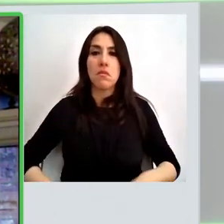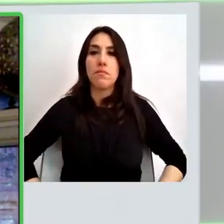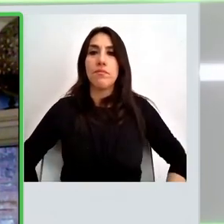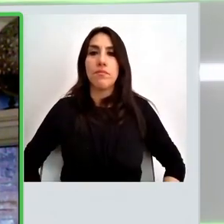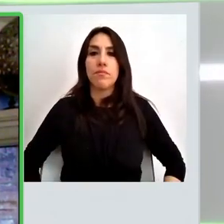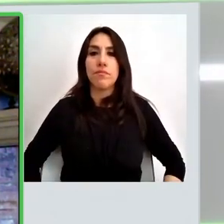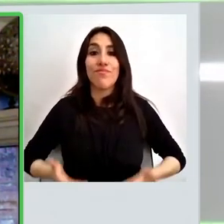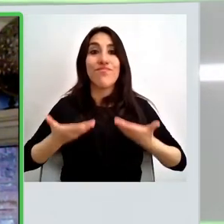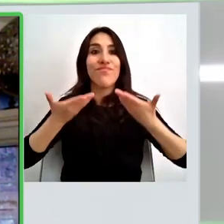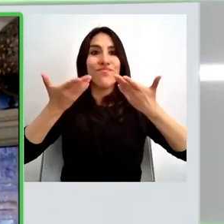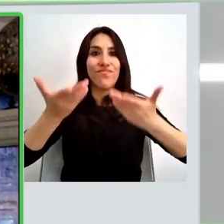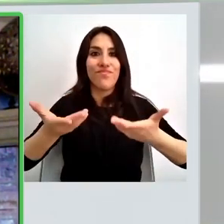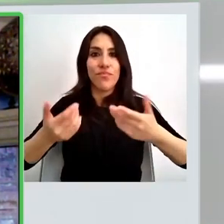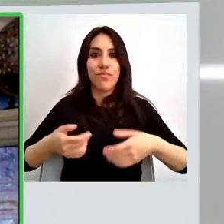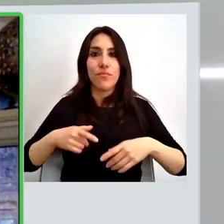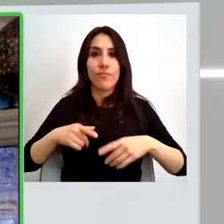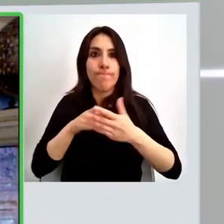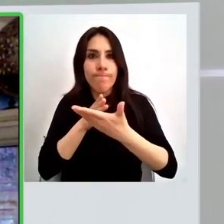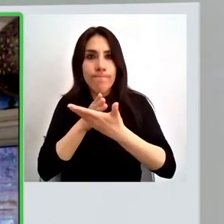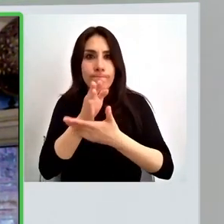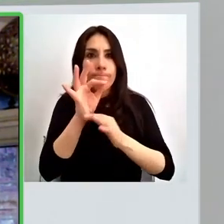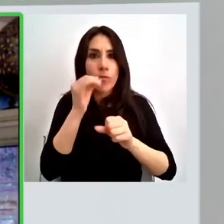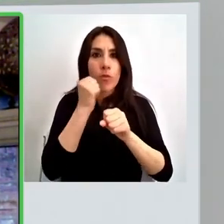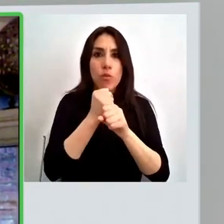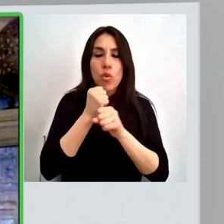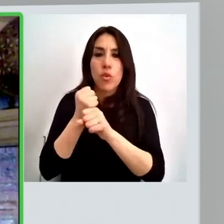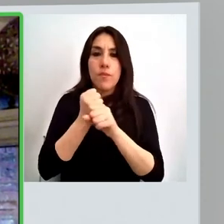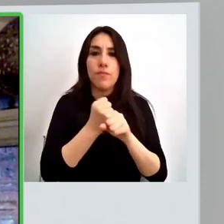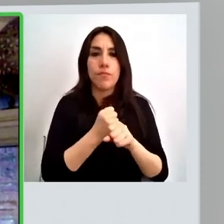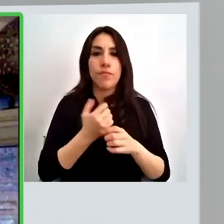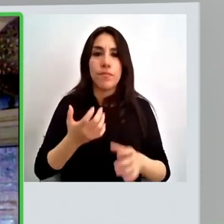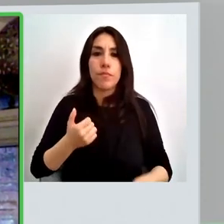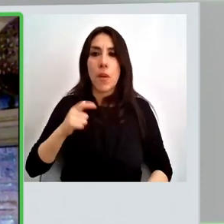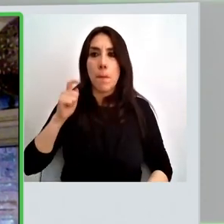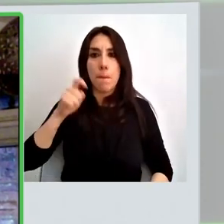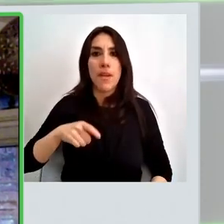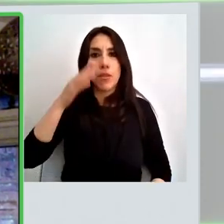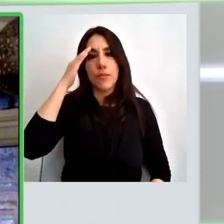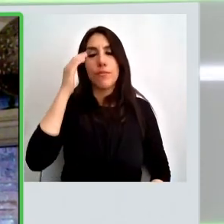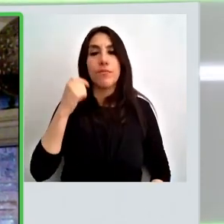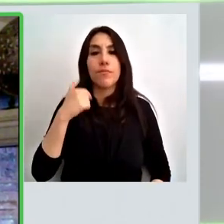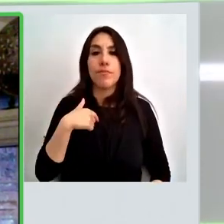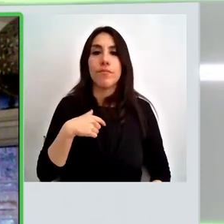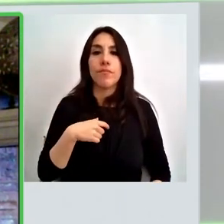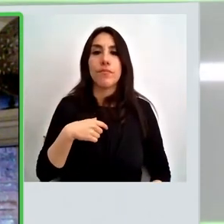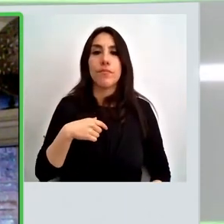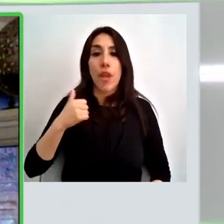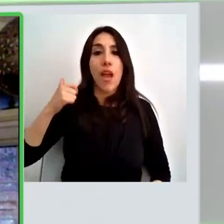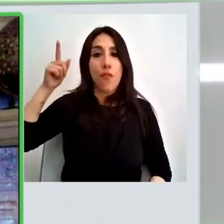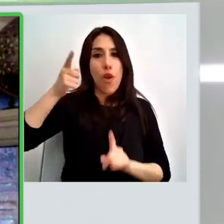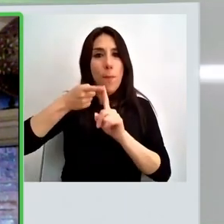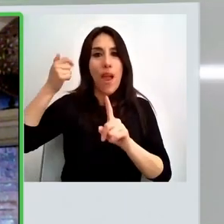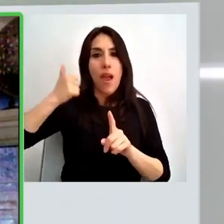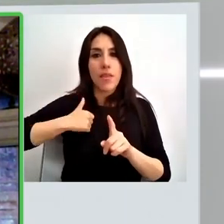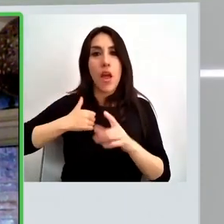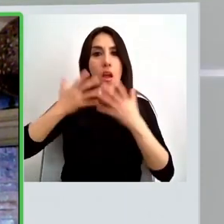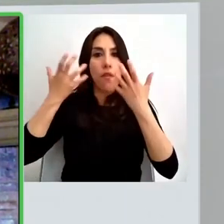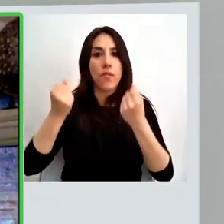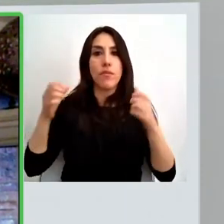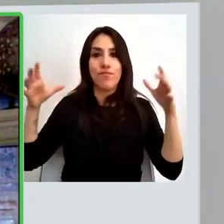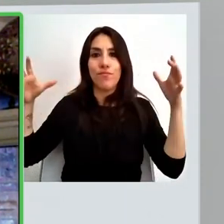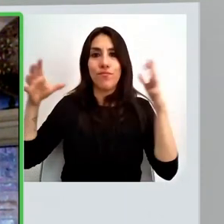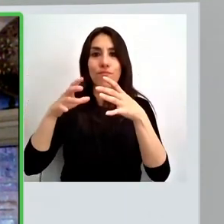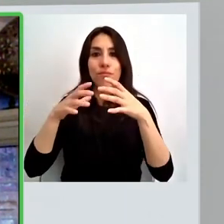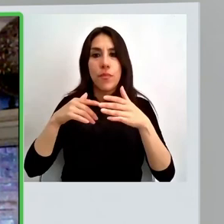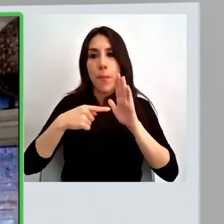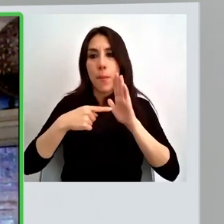estas implementaciones y en canadá también hay un grupo por ejemplo está